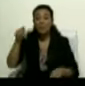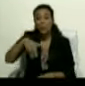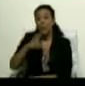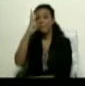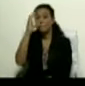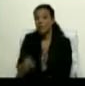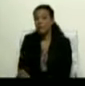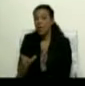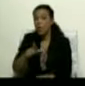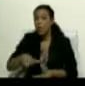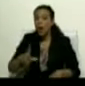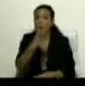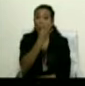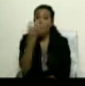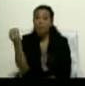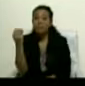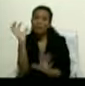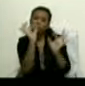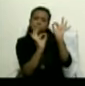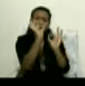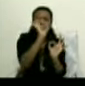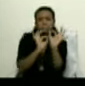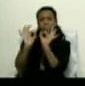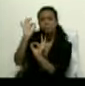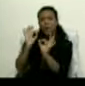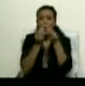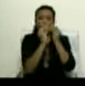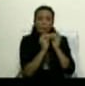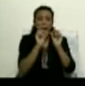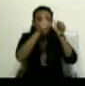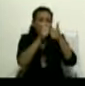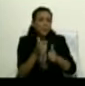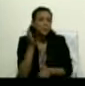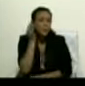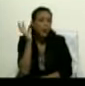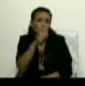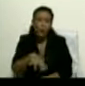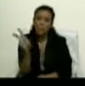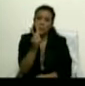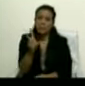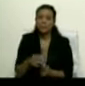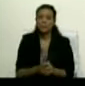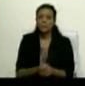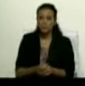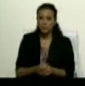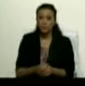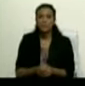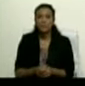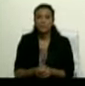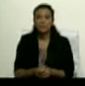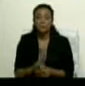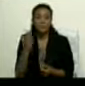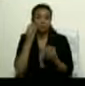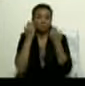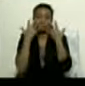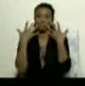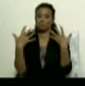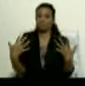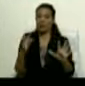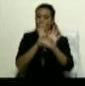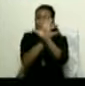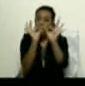Petare, con más de 40 piezas elaboradas por manos de artesanas de todo el país. Escuchemos. Es sorprendente las